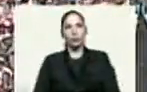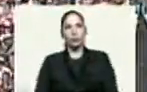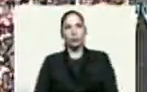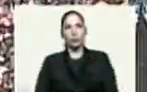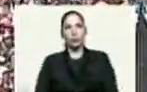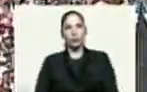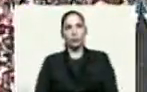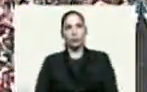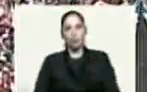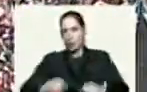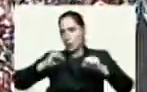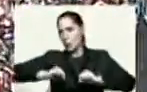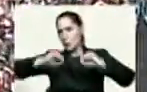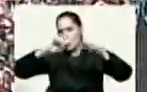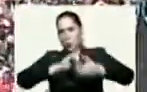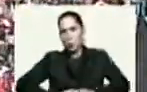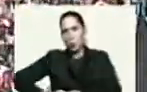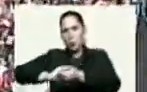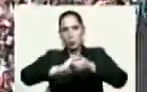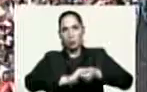revolucionario! ¡Que viva Trujillo!